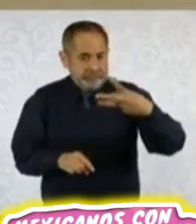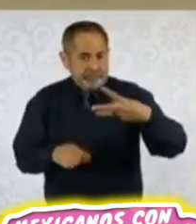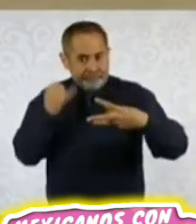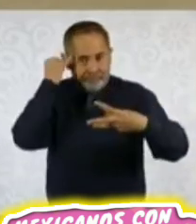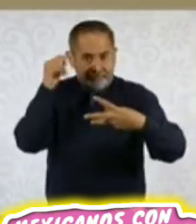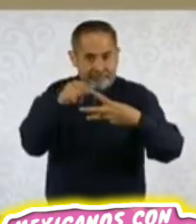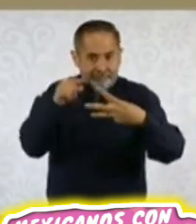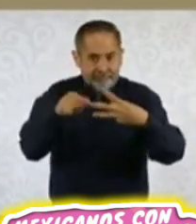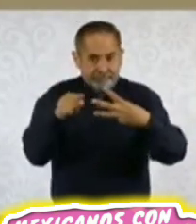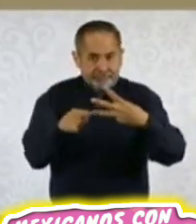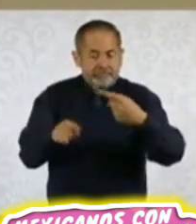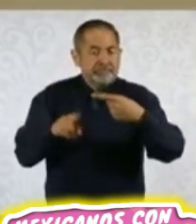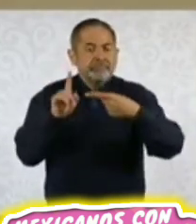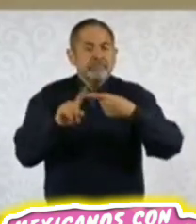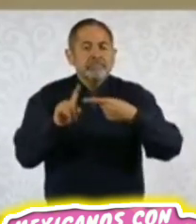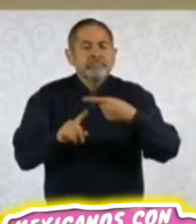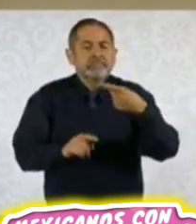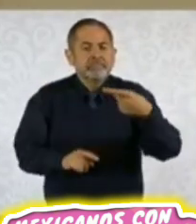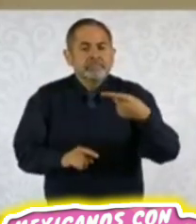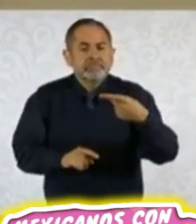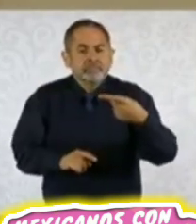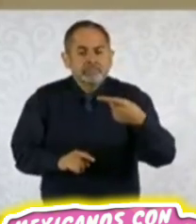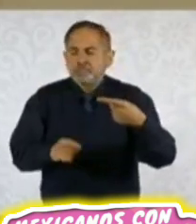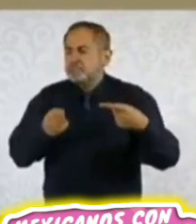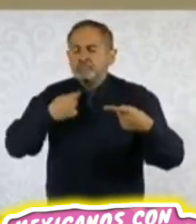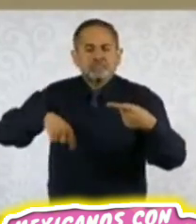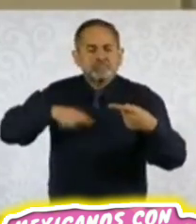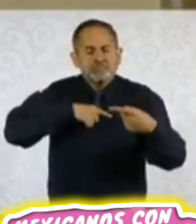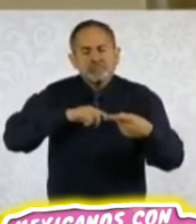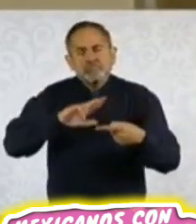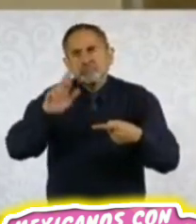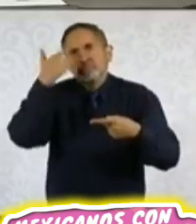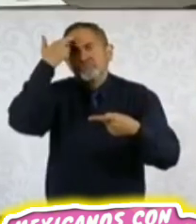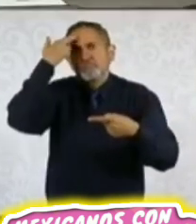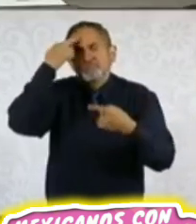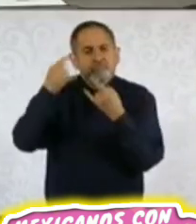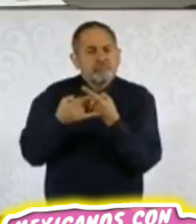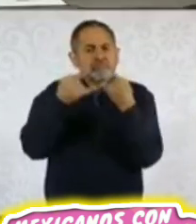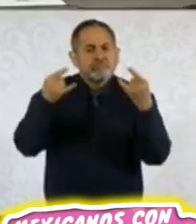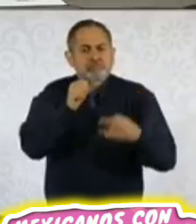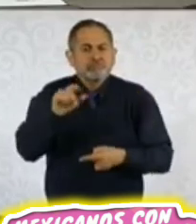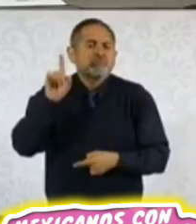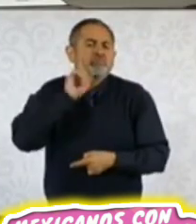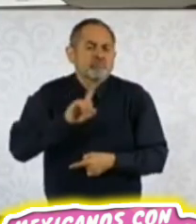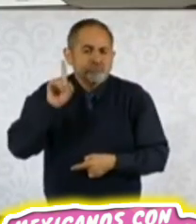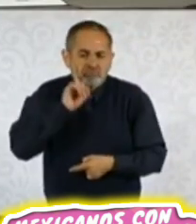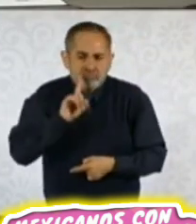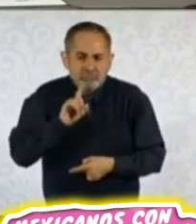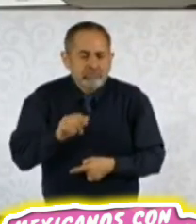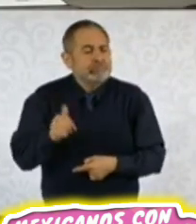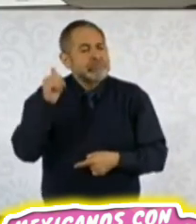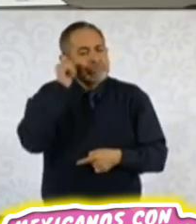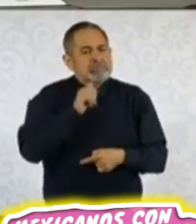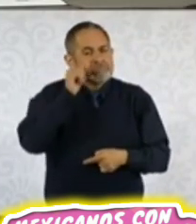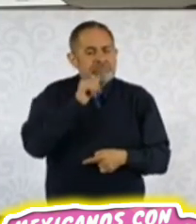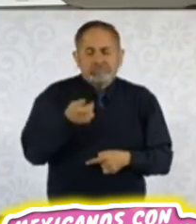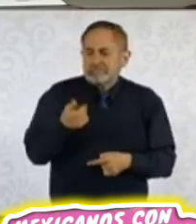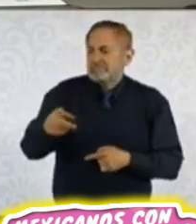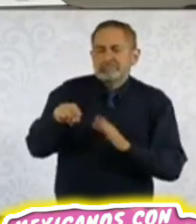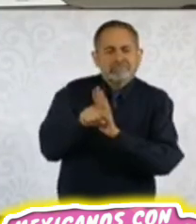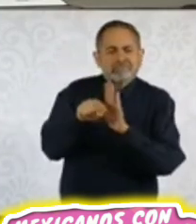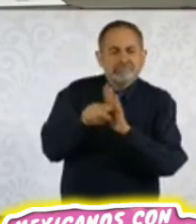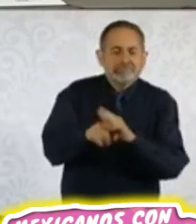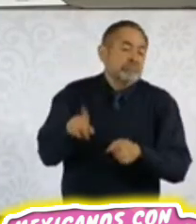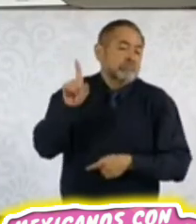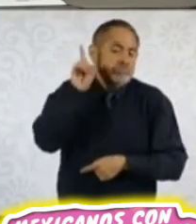aspectos. El primero, ¿cómo traemos nosotros a la memoria la historia de las mujeres? Siempre desde un estereotipo, que